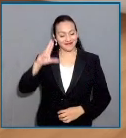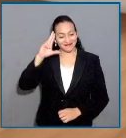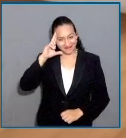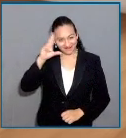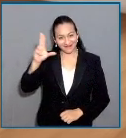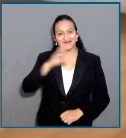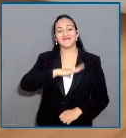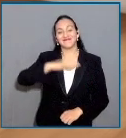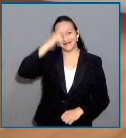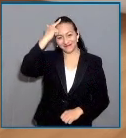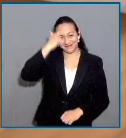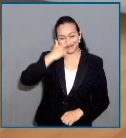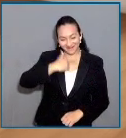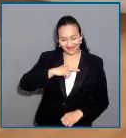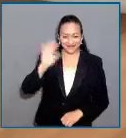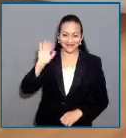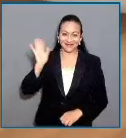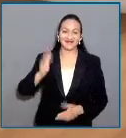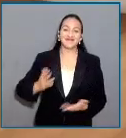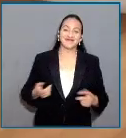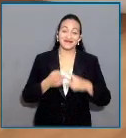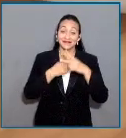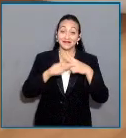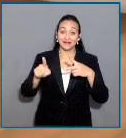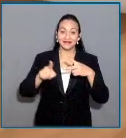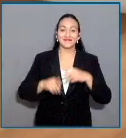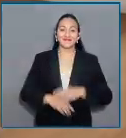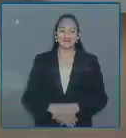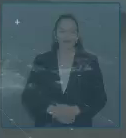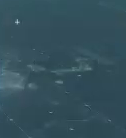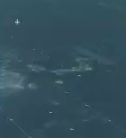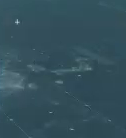señas mexicana. Comenzamos con la información.